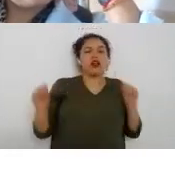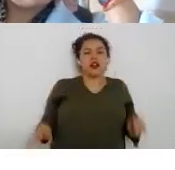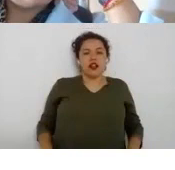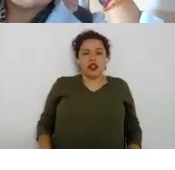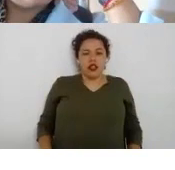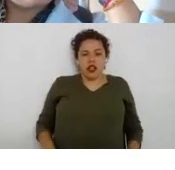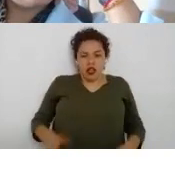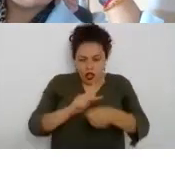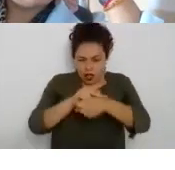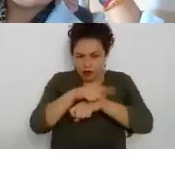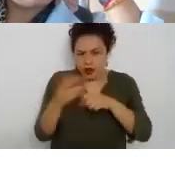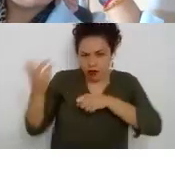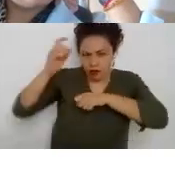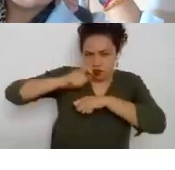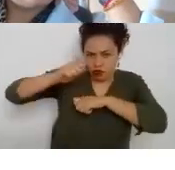de la piel.